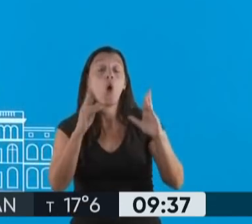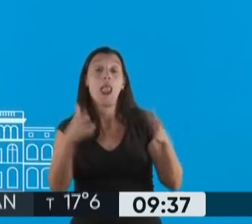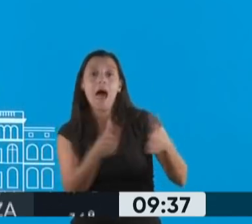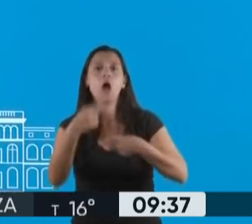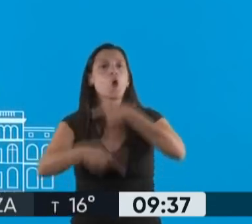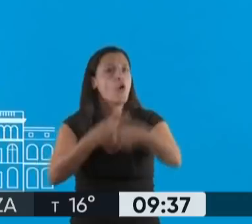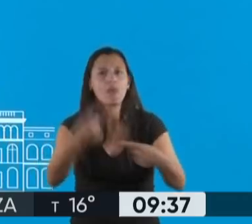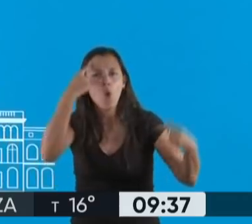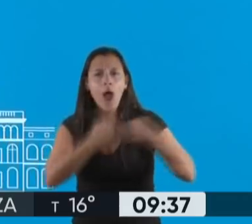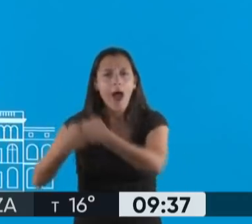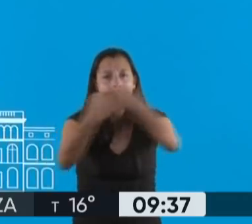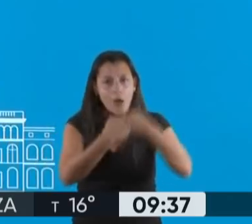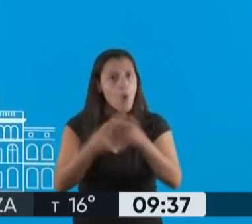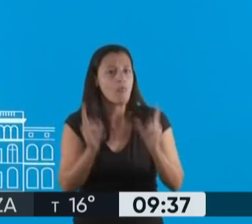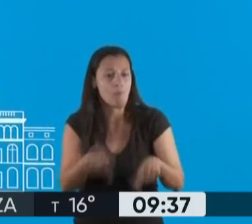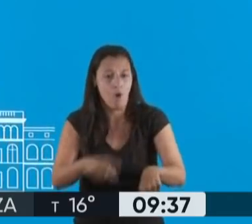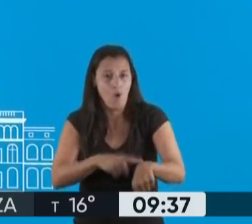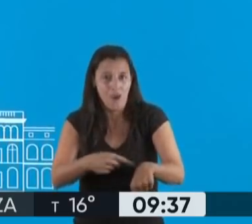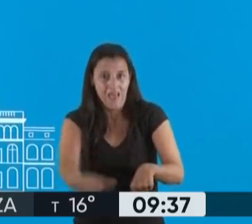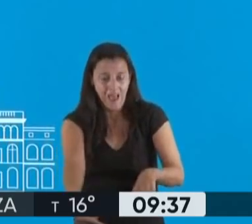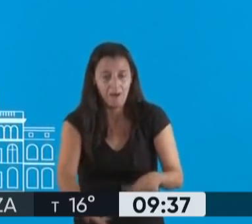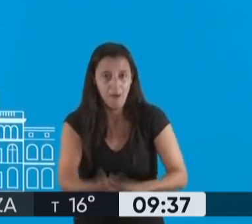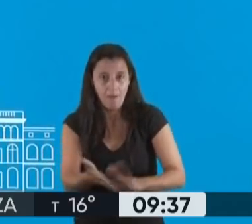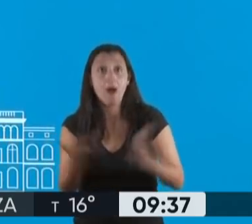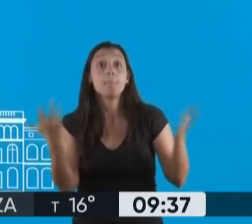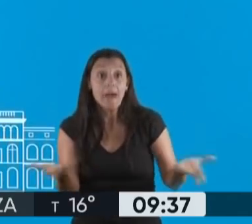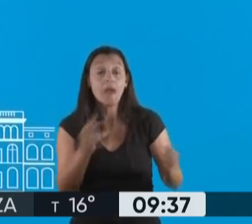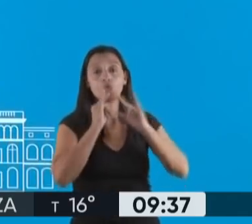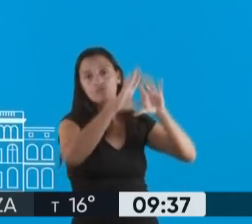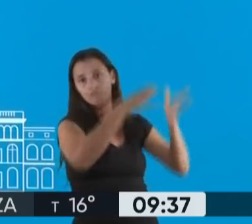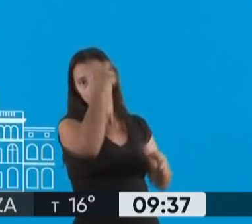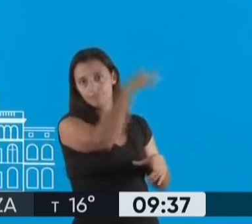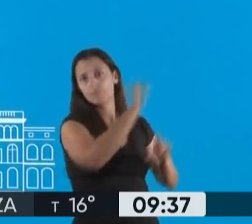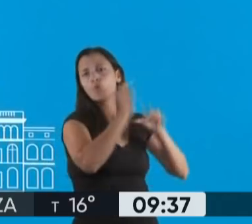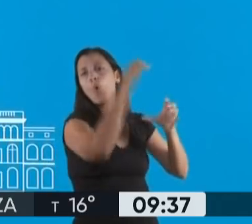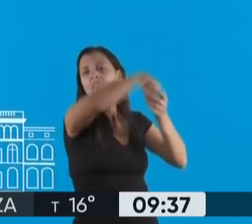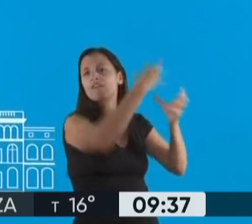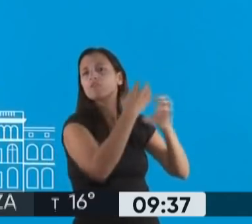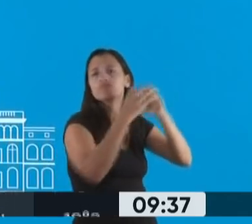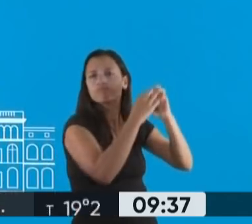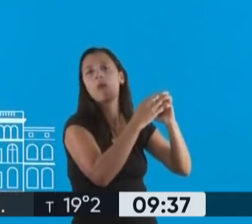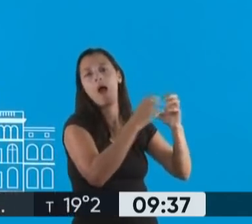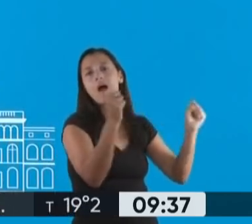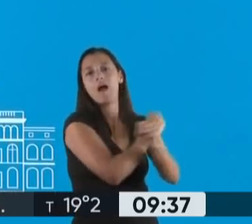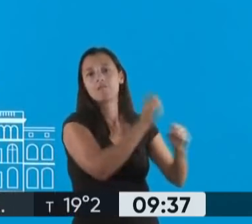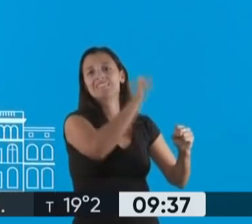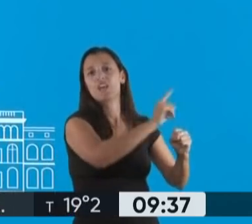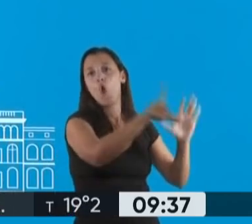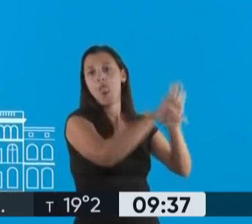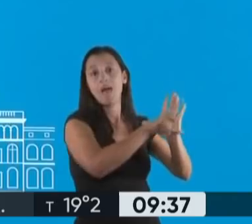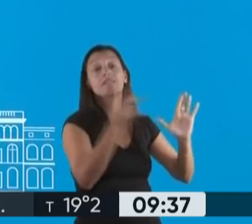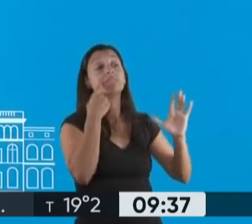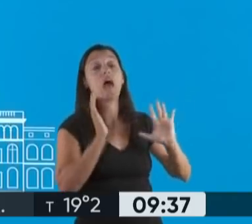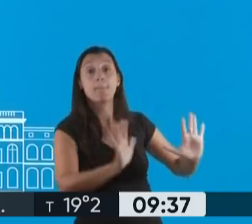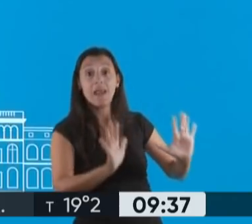y acuerdos que tenemos por estas horas, pero es facultad del Congreso darse sus debates, aprobar sus leyes, por lo tanto, esperemos a